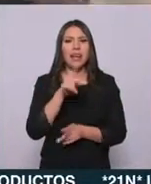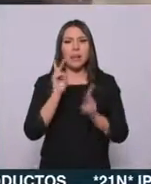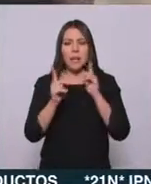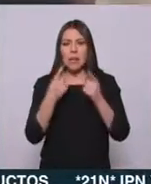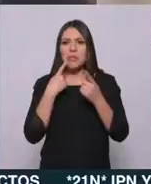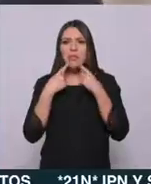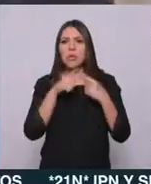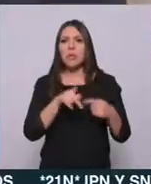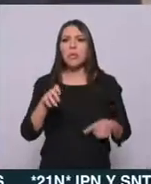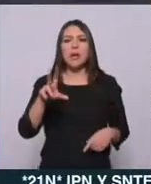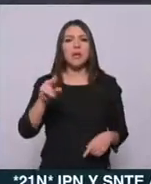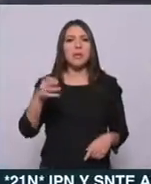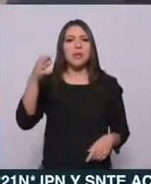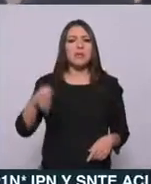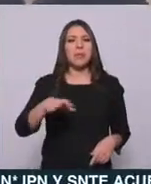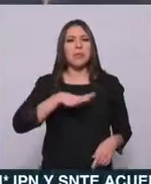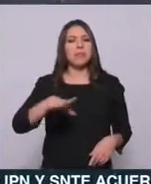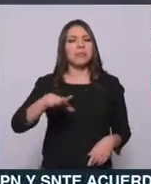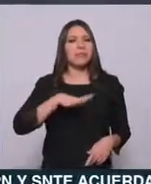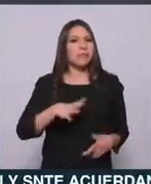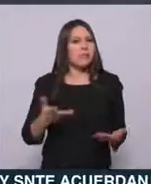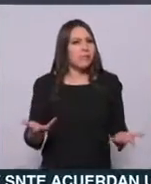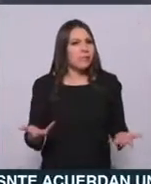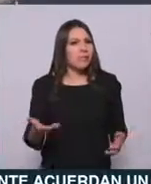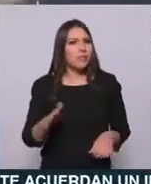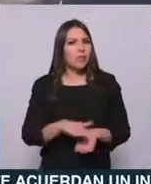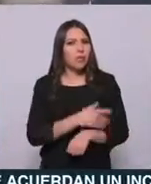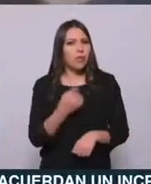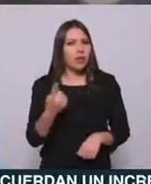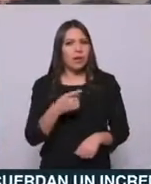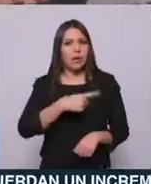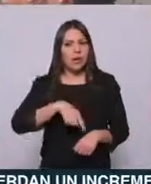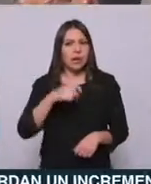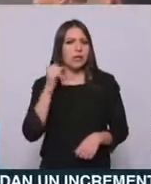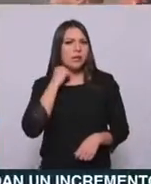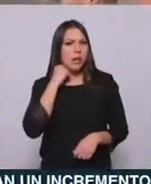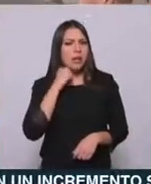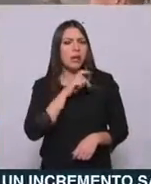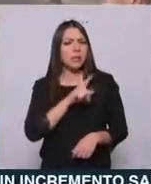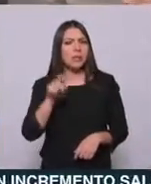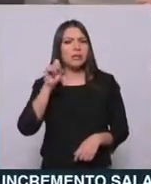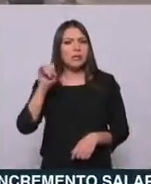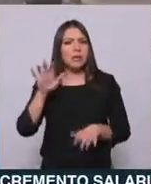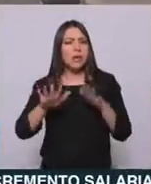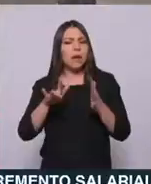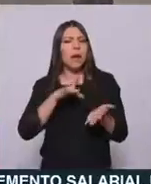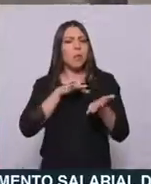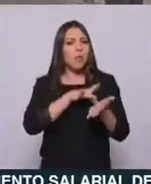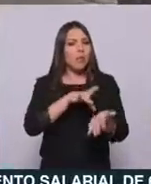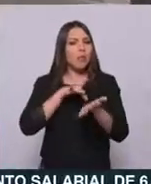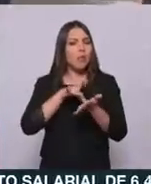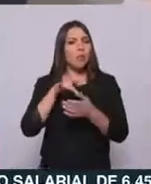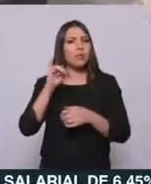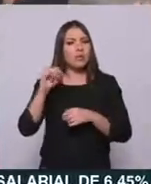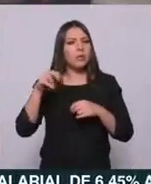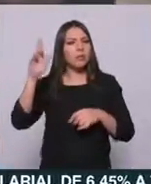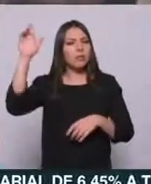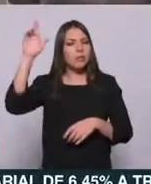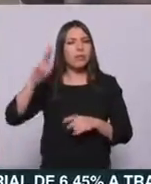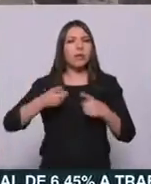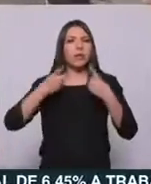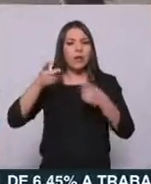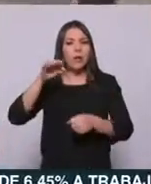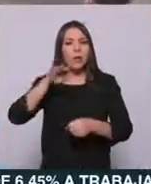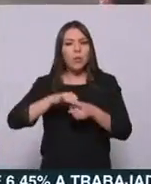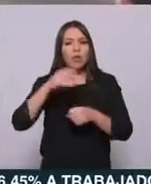hemos respaldado, o sea, no se puede decir que no. Estuvimos ahí para dar los votos de la Guardia Nacional, estuvimos ahí